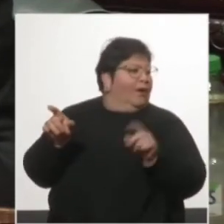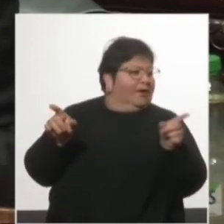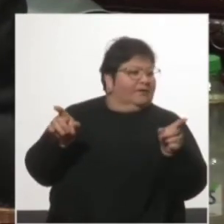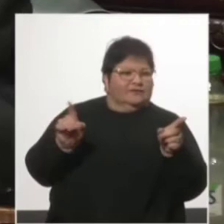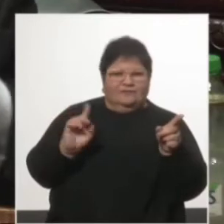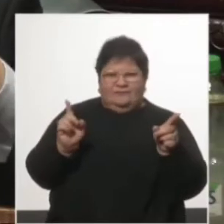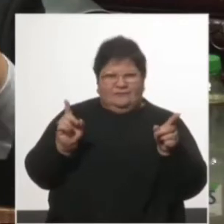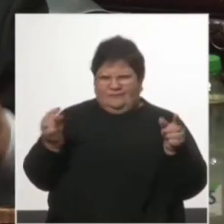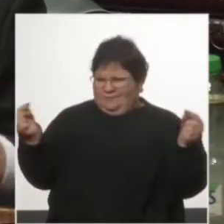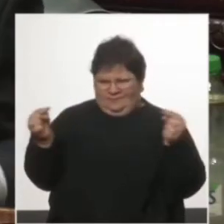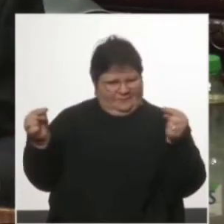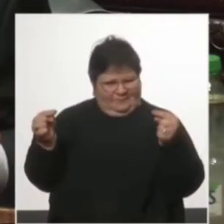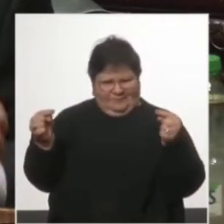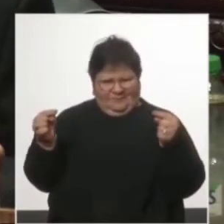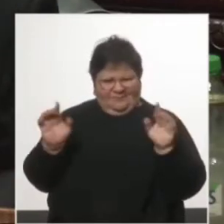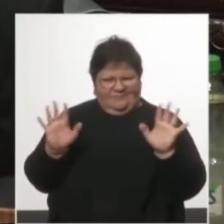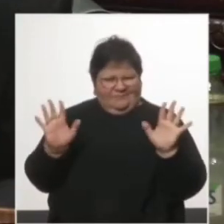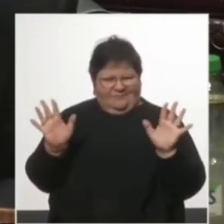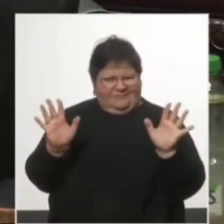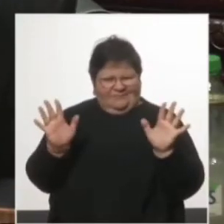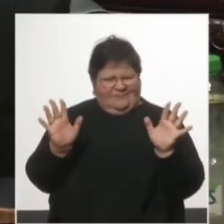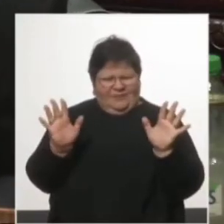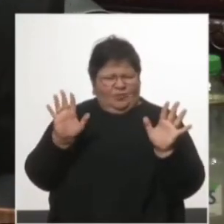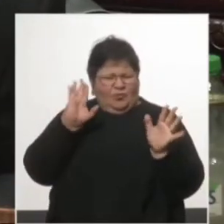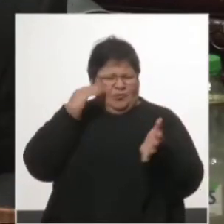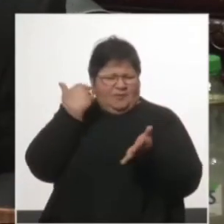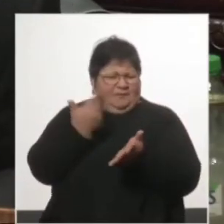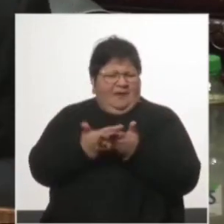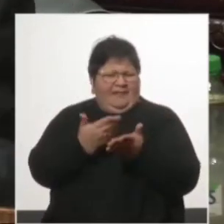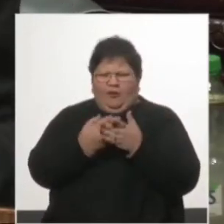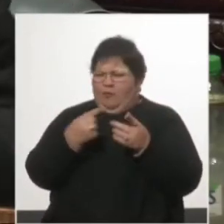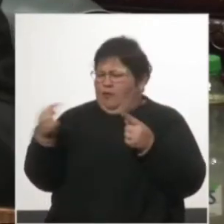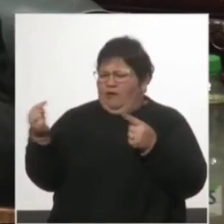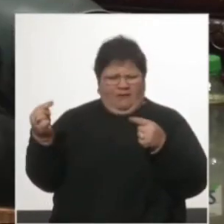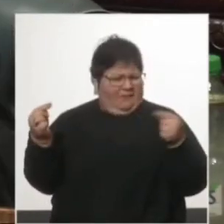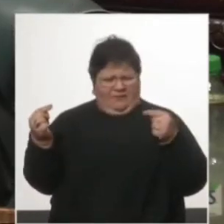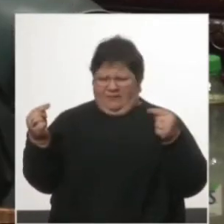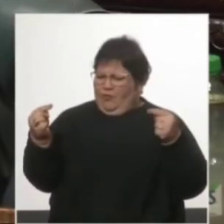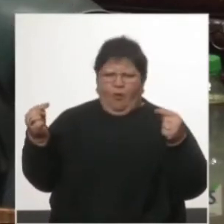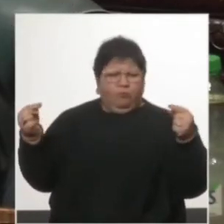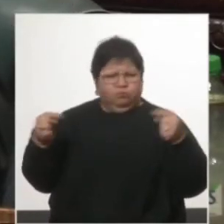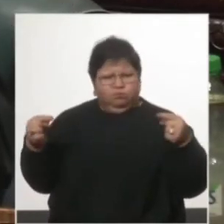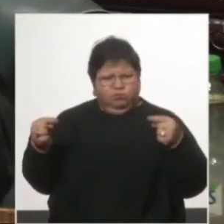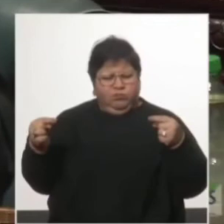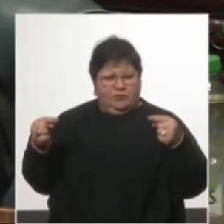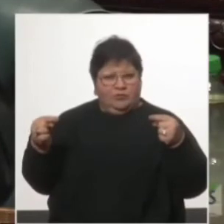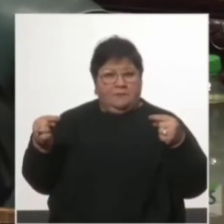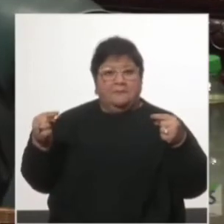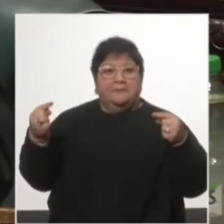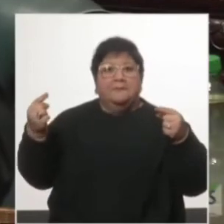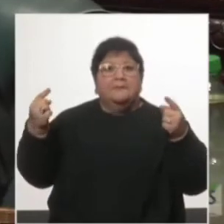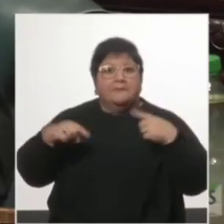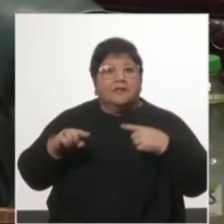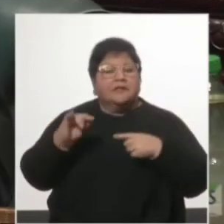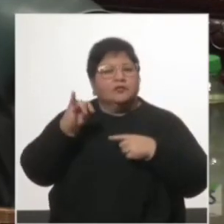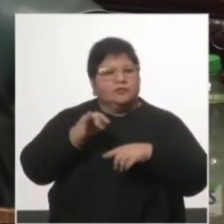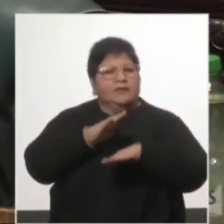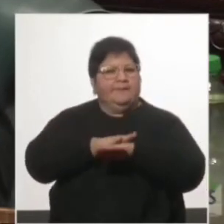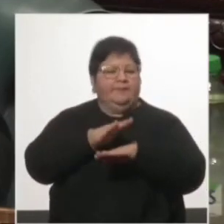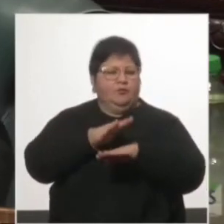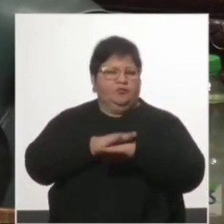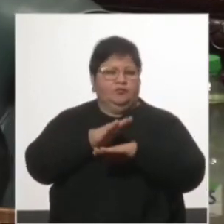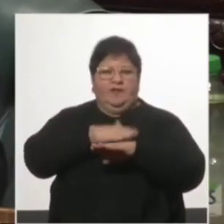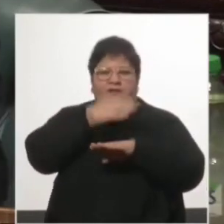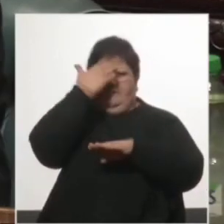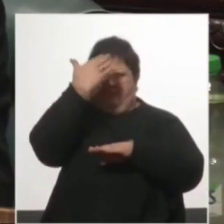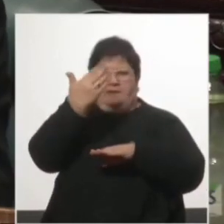Seguramente no todo fue negro, nadie lo plantea en esos términos, pero somos sí responsables ante la sociedad en